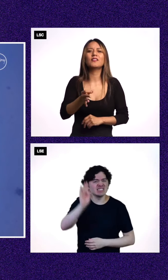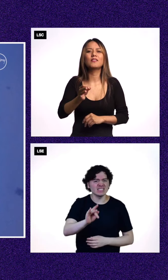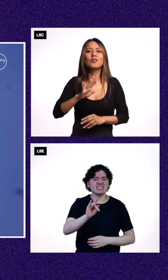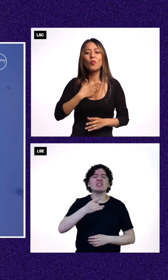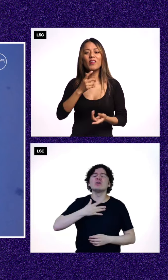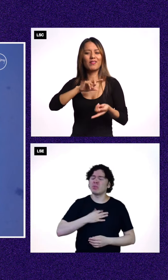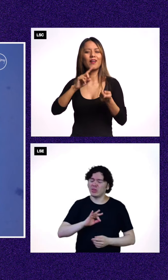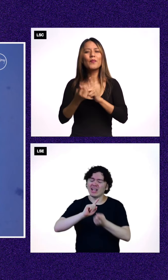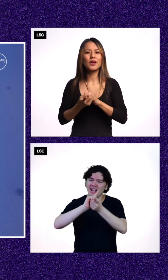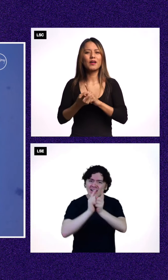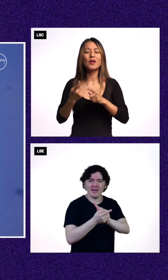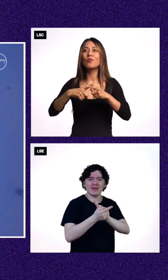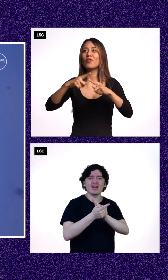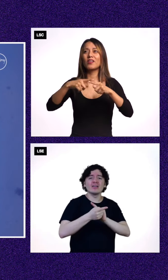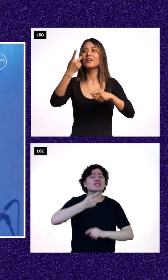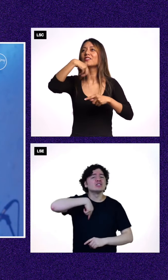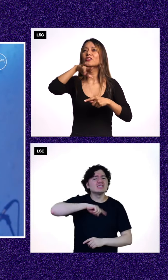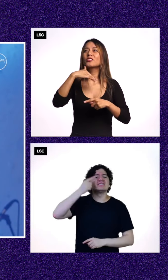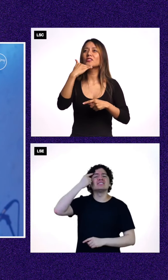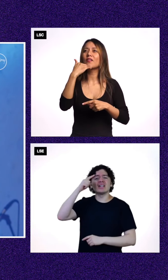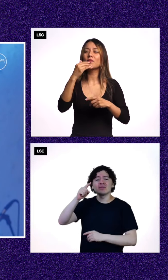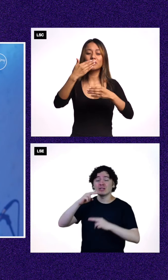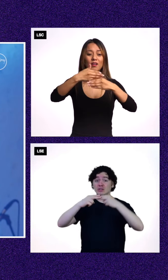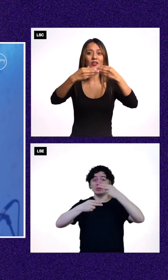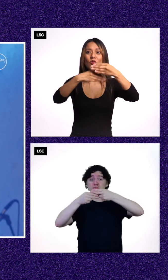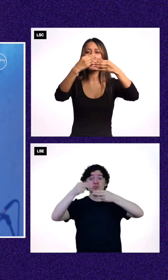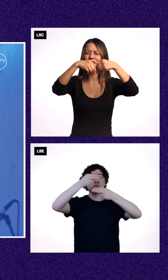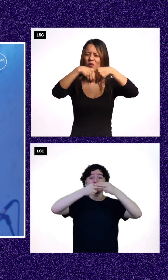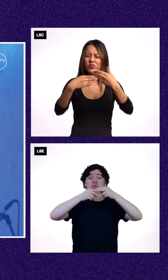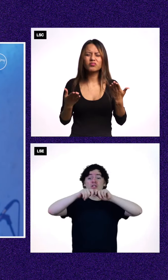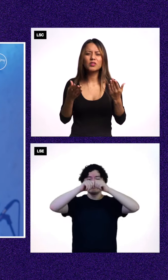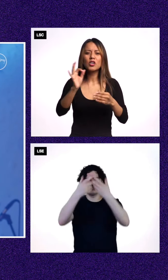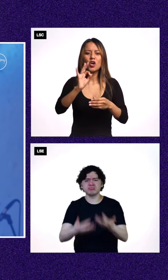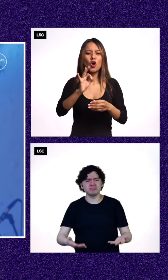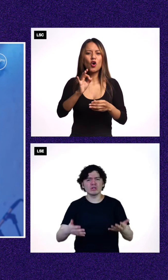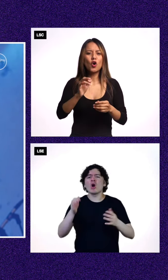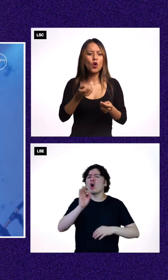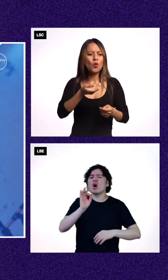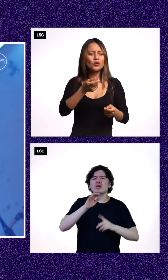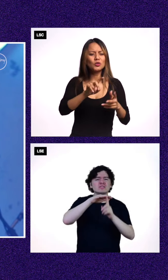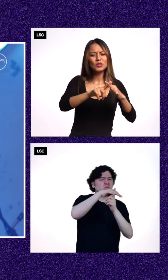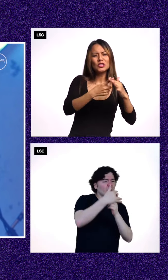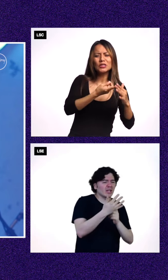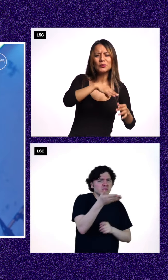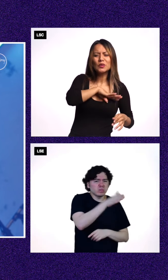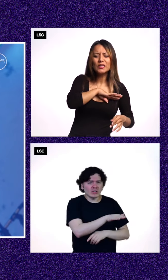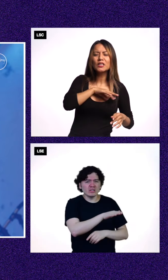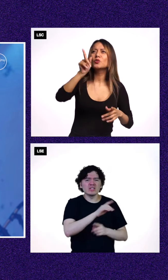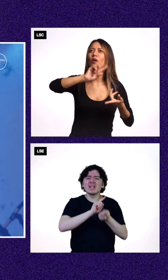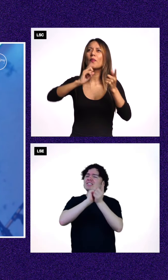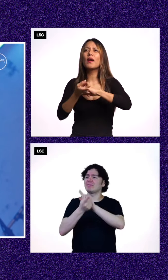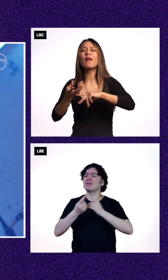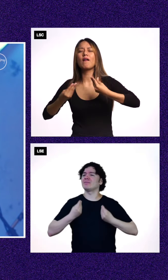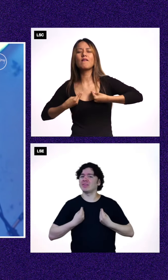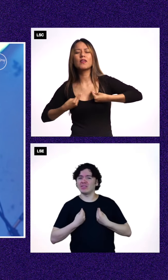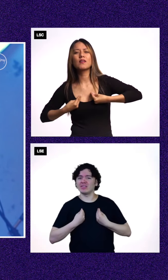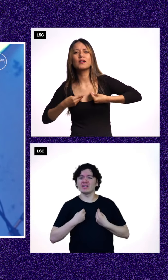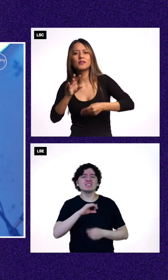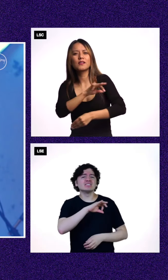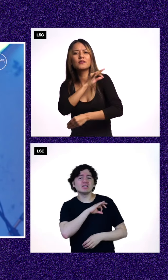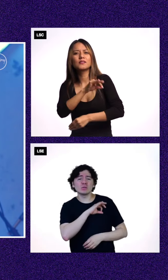tirar murallas, puede abrir puertas, puede ver situaciones muertas volver a la vida, puede ver, Señor, situaciones arruinadas